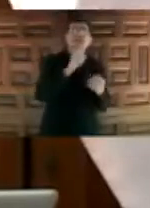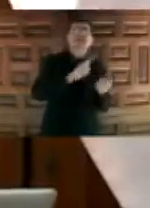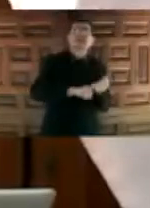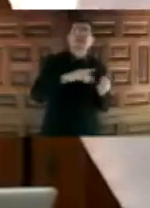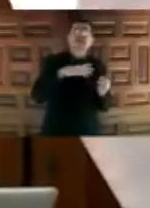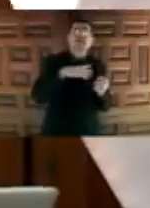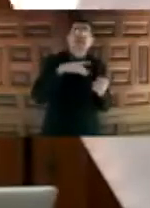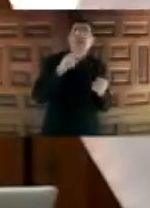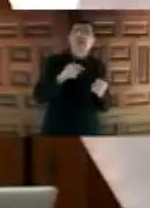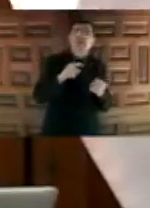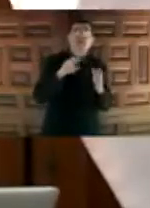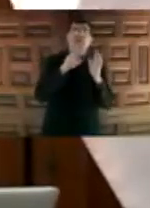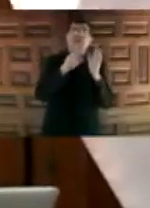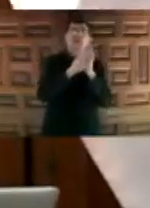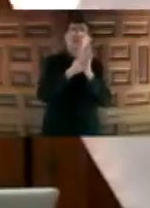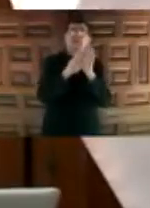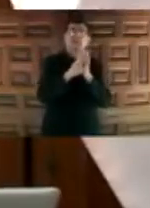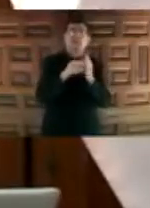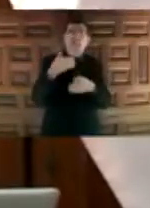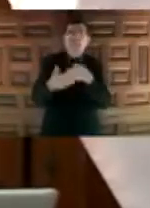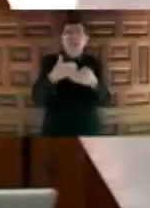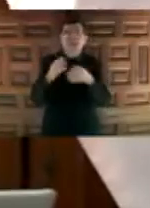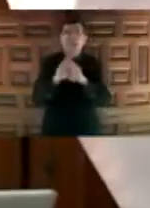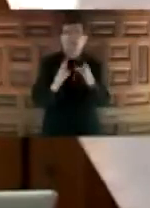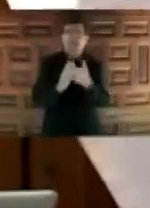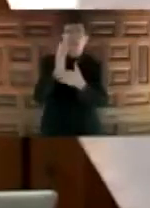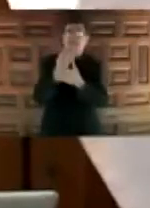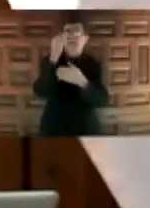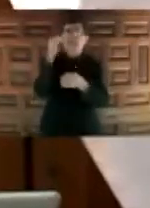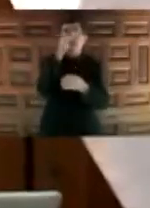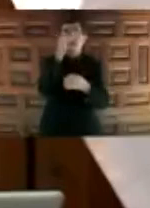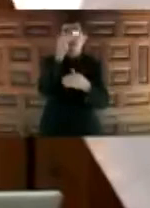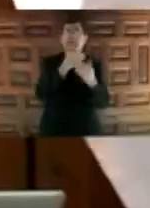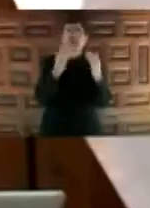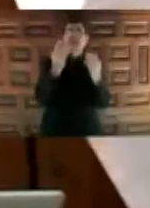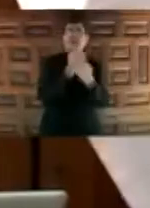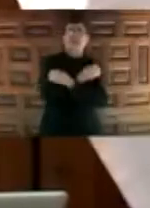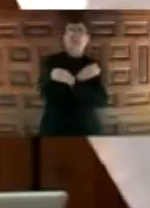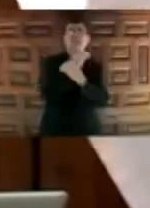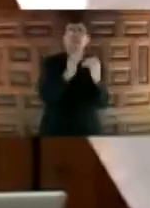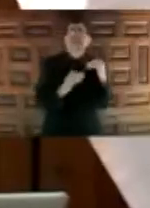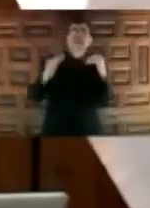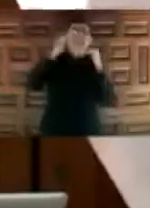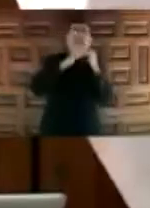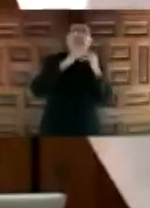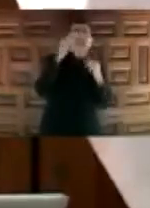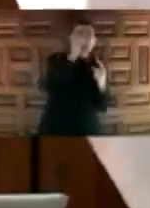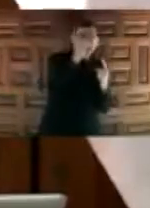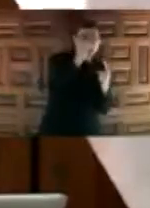ley promueve, entre lo que la reforma promovió en términos del acceso y la gratuidad a la educación superior. Pero la relación entre